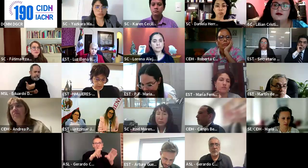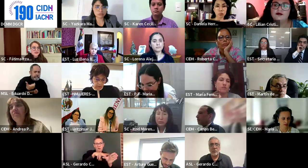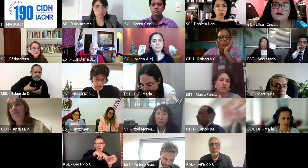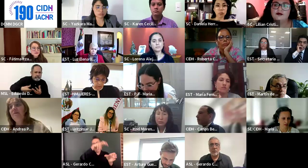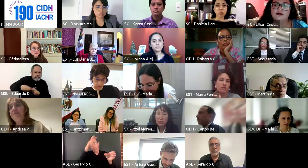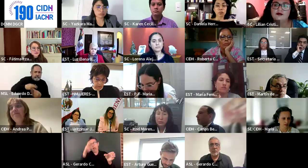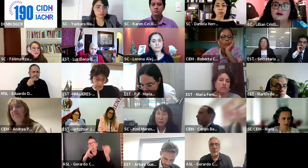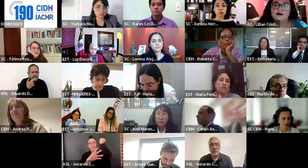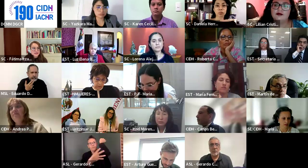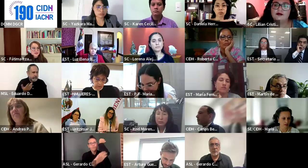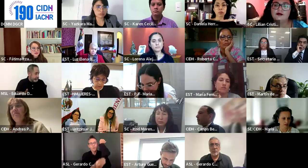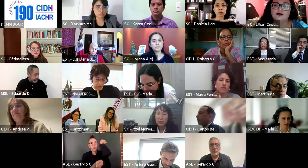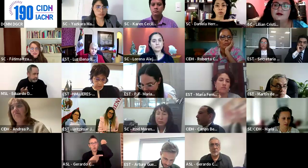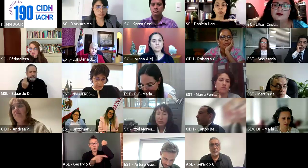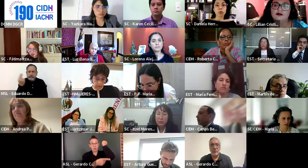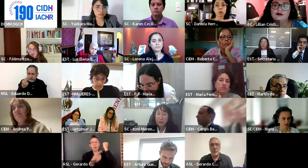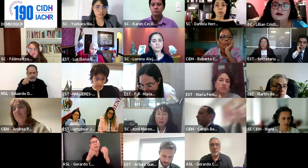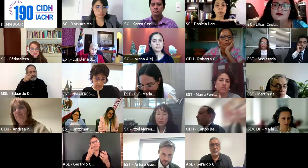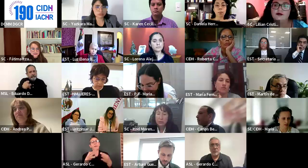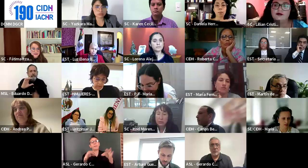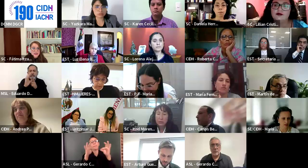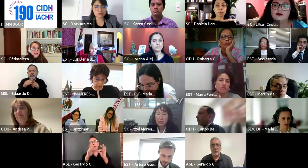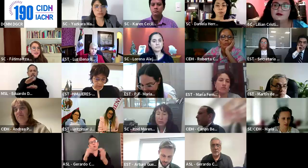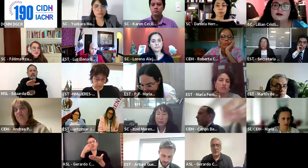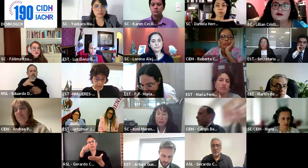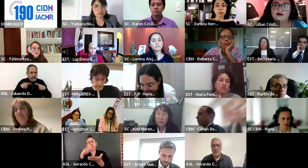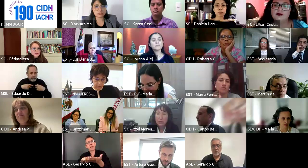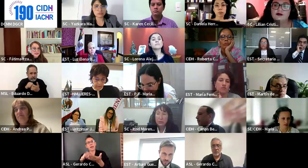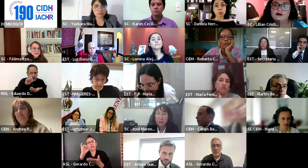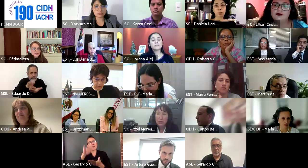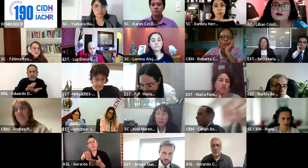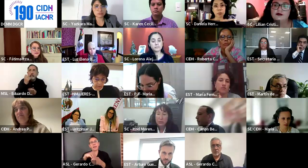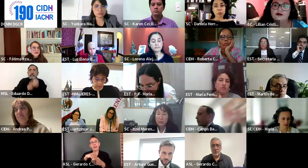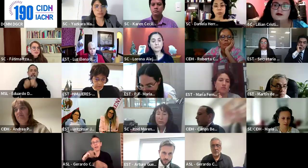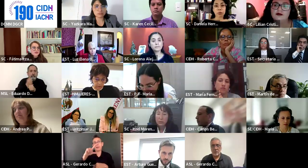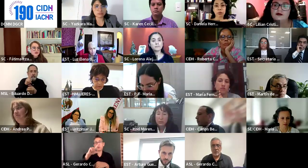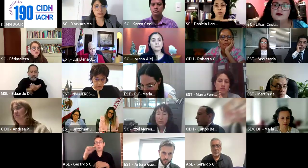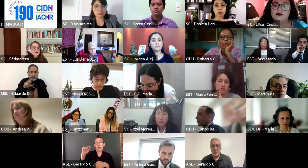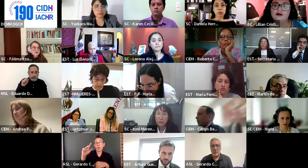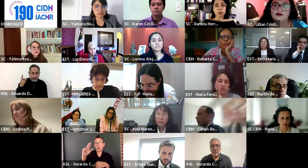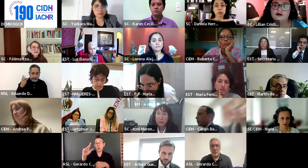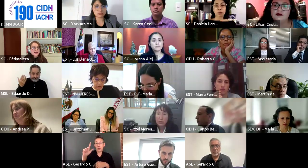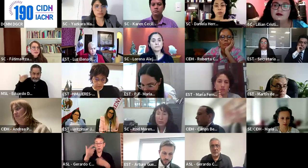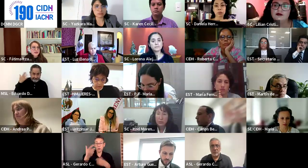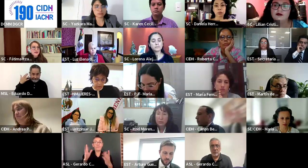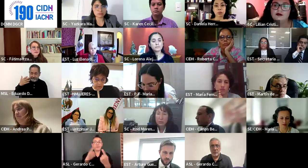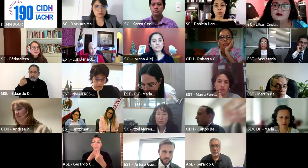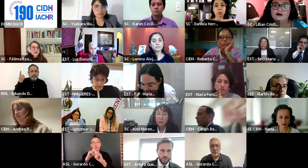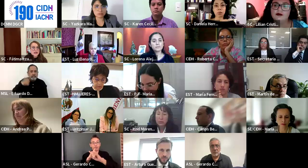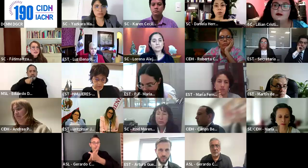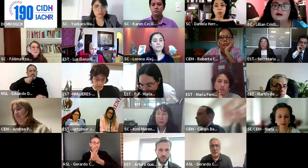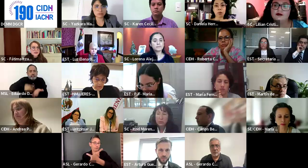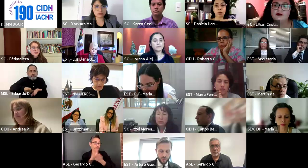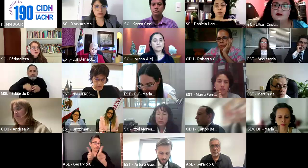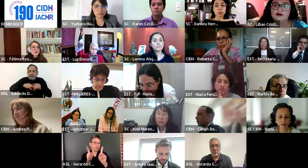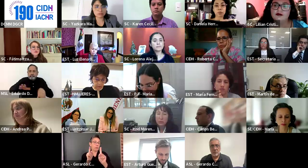que el Comité sobre los Derechos de las Personas con Discapacidad en 2023 emitió su dictamen al